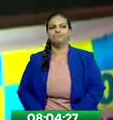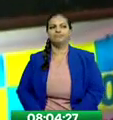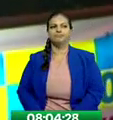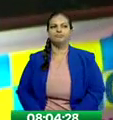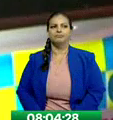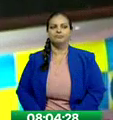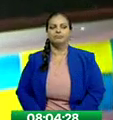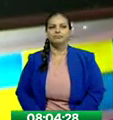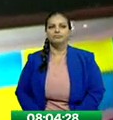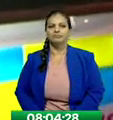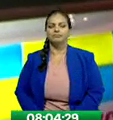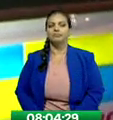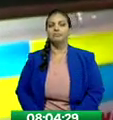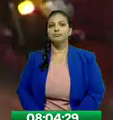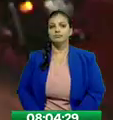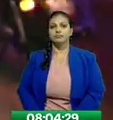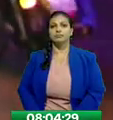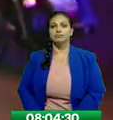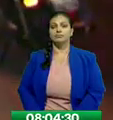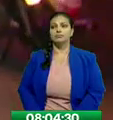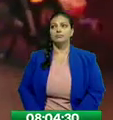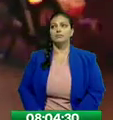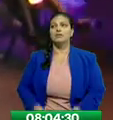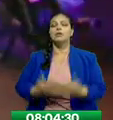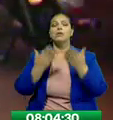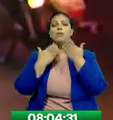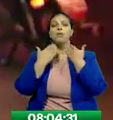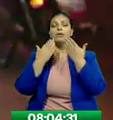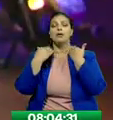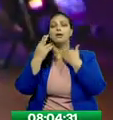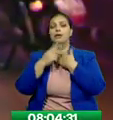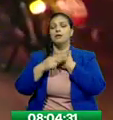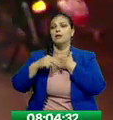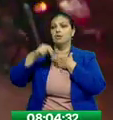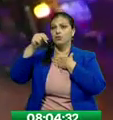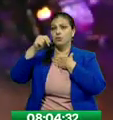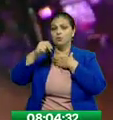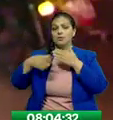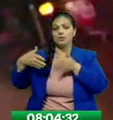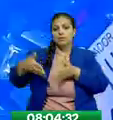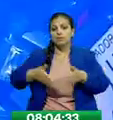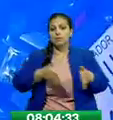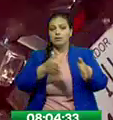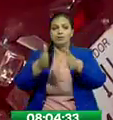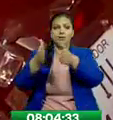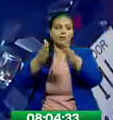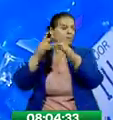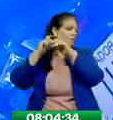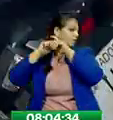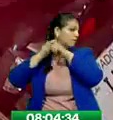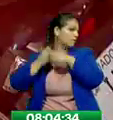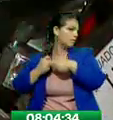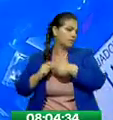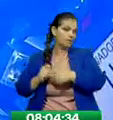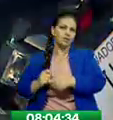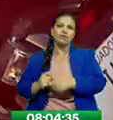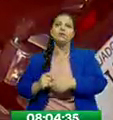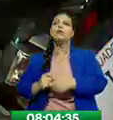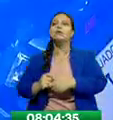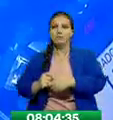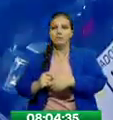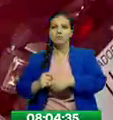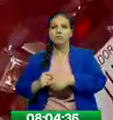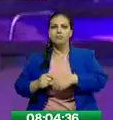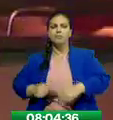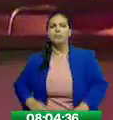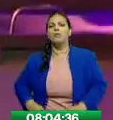El conductor de una motocicleta que circulaba por la autopista Narcisa de Jesús a la altura de Mucholote 2 en el